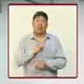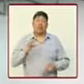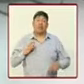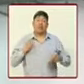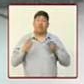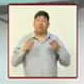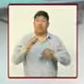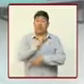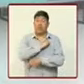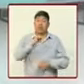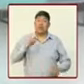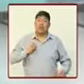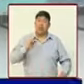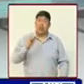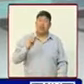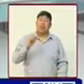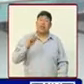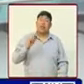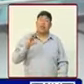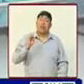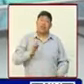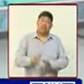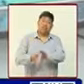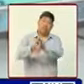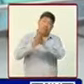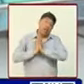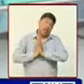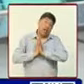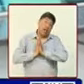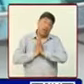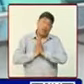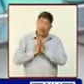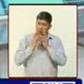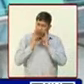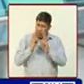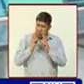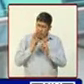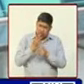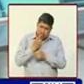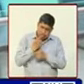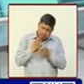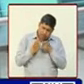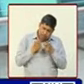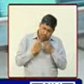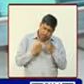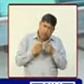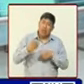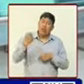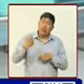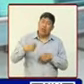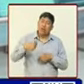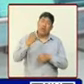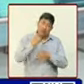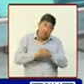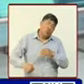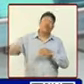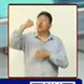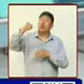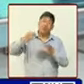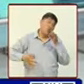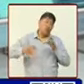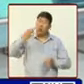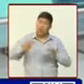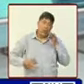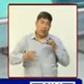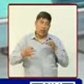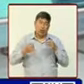que preside la senadora Patricia Arce ha solicitado una veeduría, una auditoría para el Tribunal Supremo de Justicia con